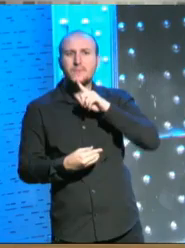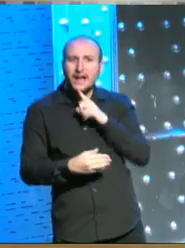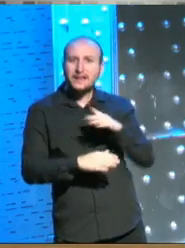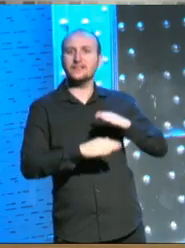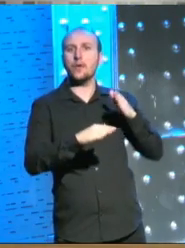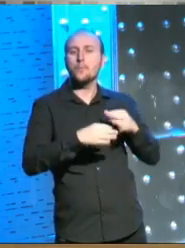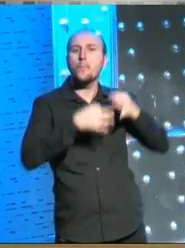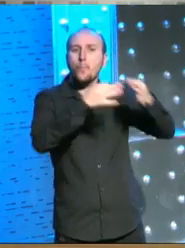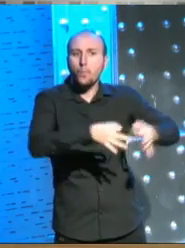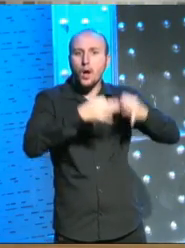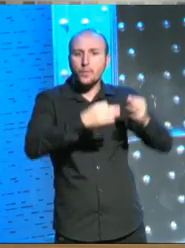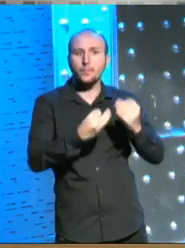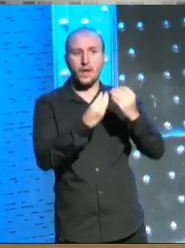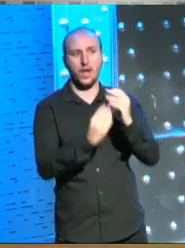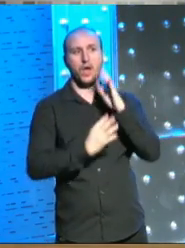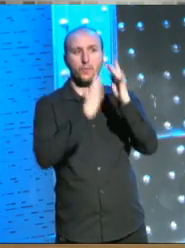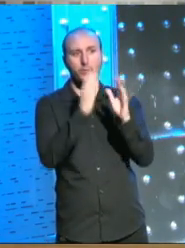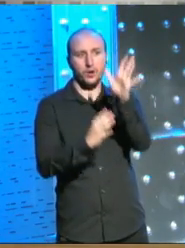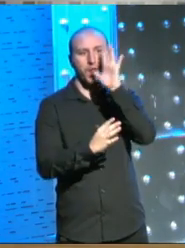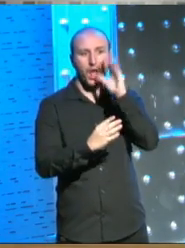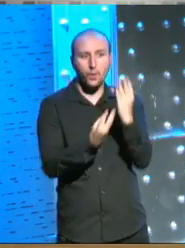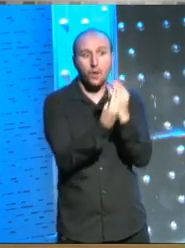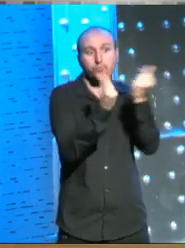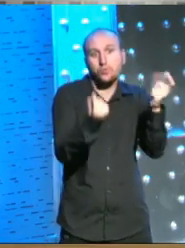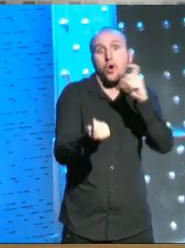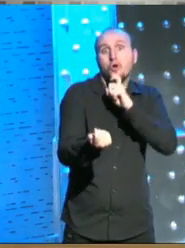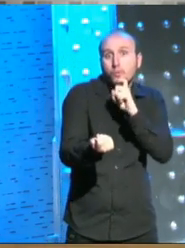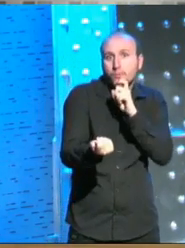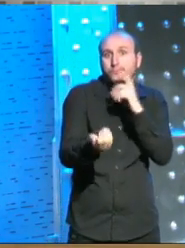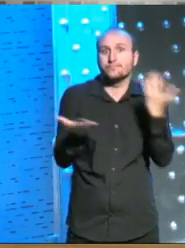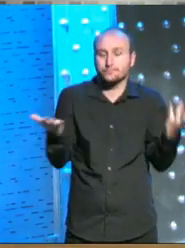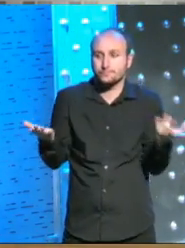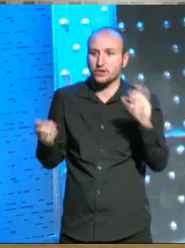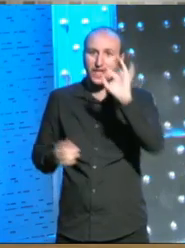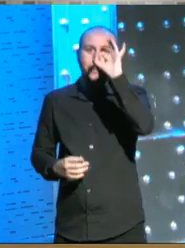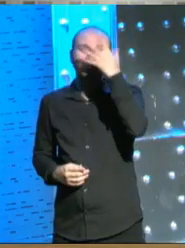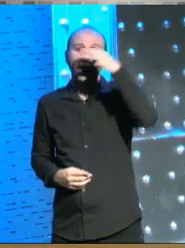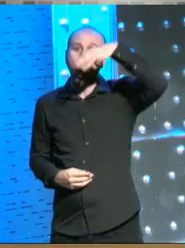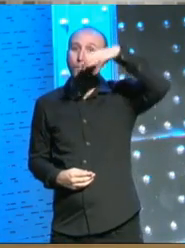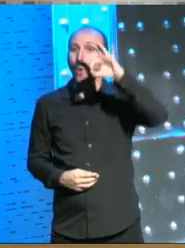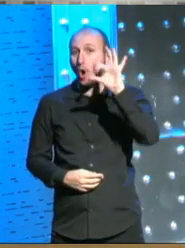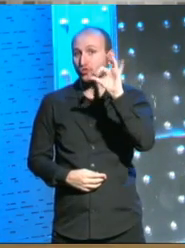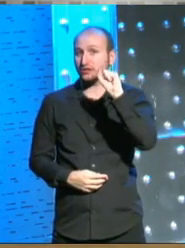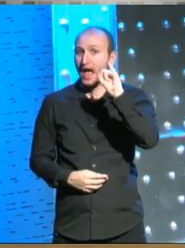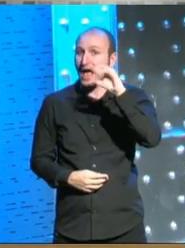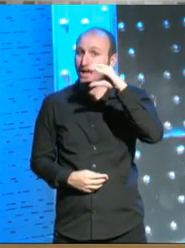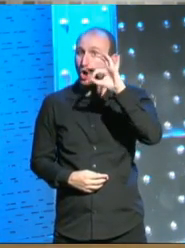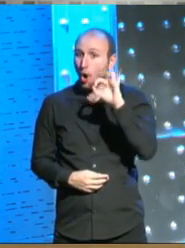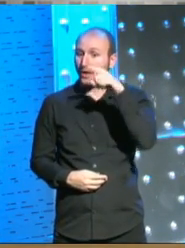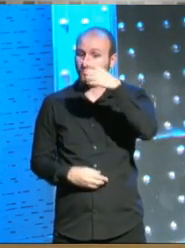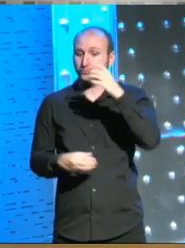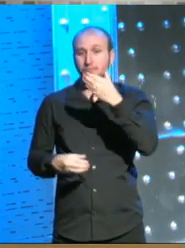con el vapor de agua caliente? E inventaron el mosaico. El mosaico es un invento de las termas romanas